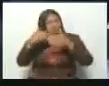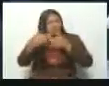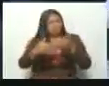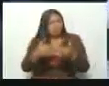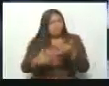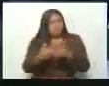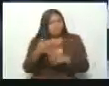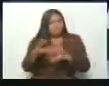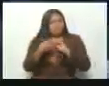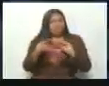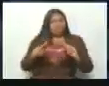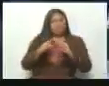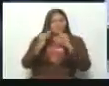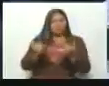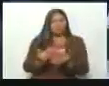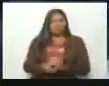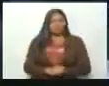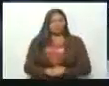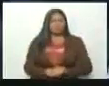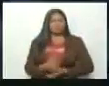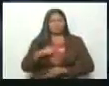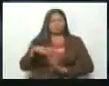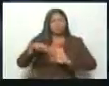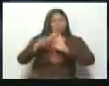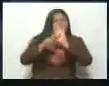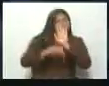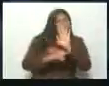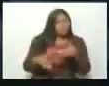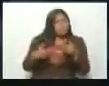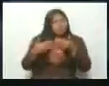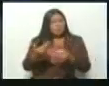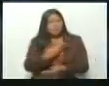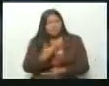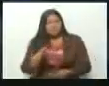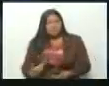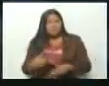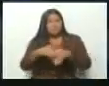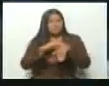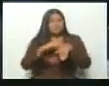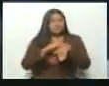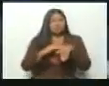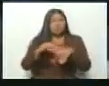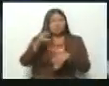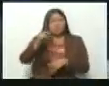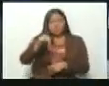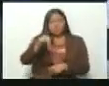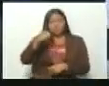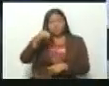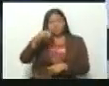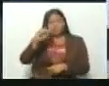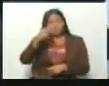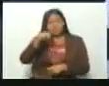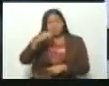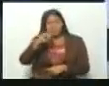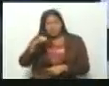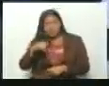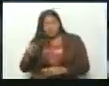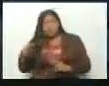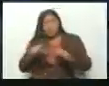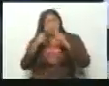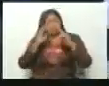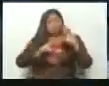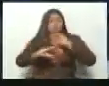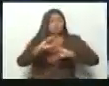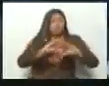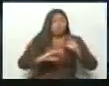planteándonos además un gran encuentro. Esa es la instrucción que nos ha dado el presidente y el ministro Freddy Ñáñez. Un gran encuentro de